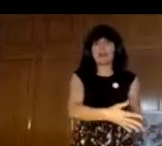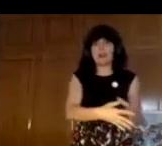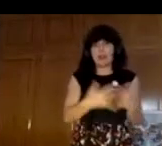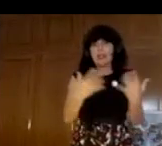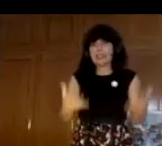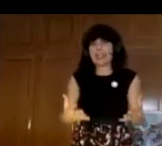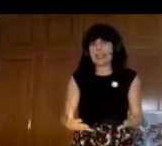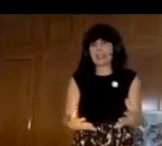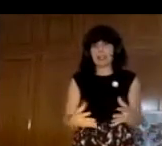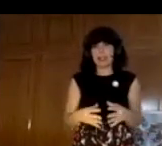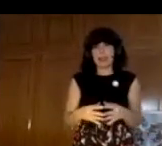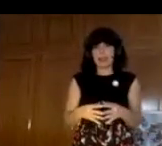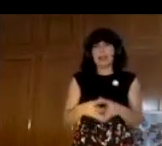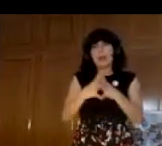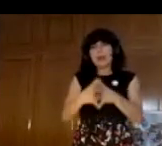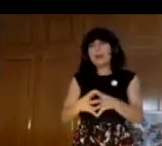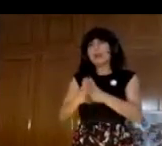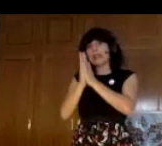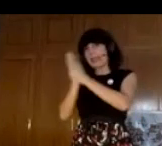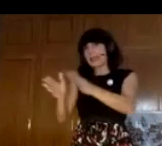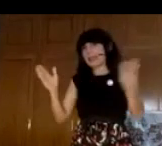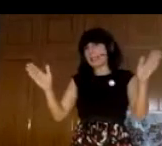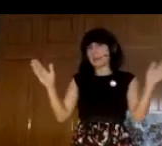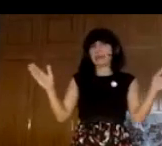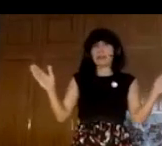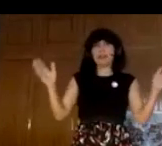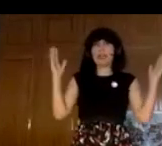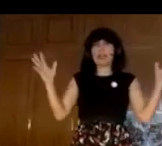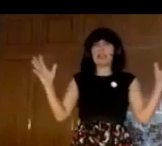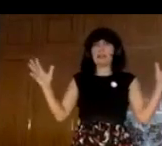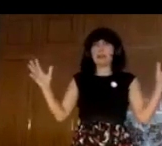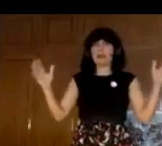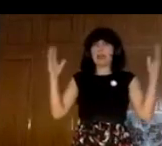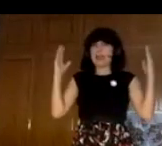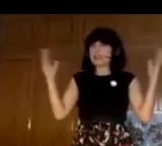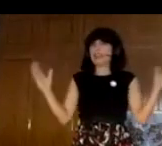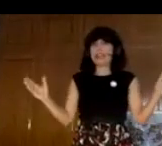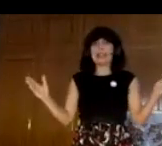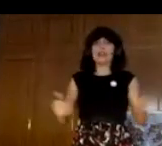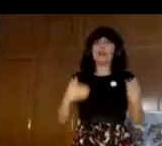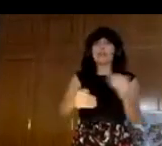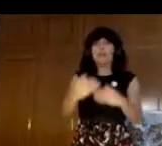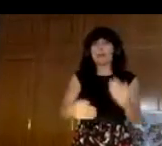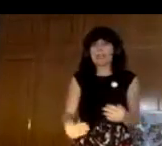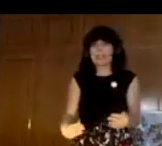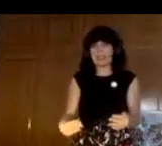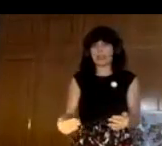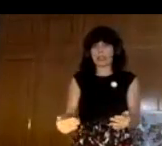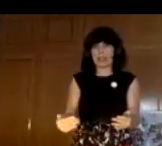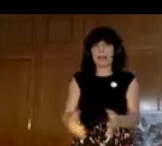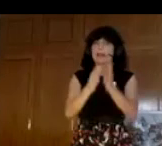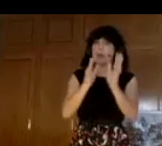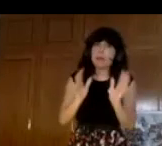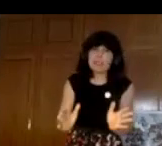beneficio está ahí. Luego, cada espacio narrativo es diferente. No luchemos por 27